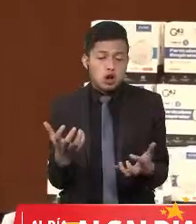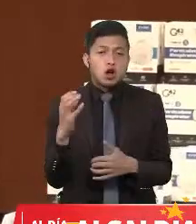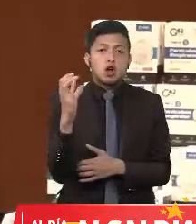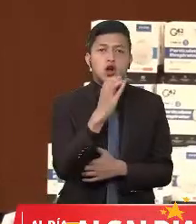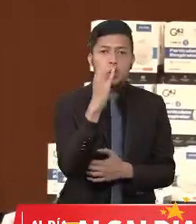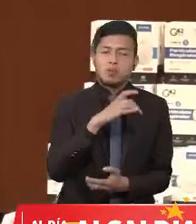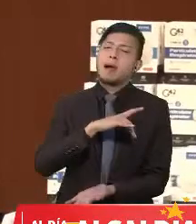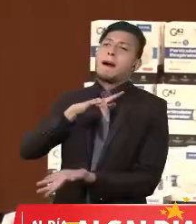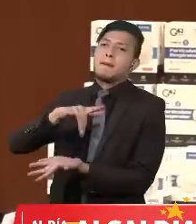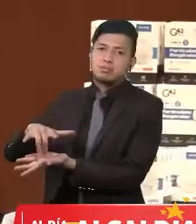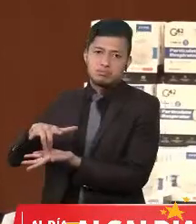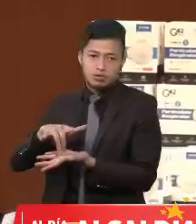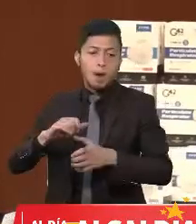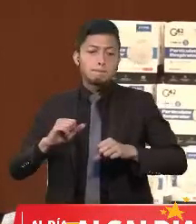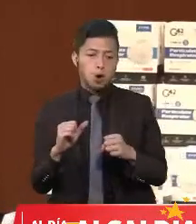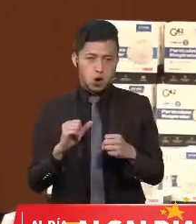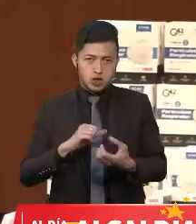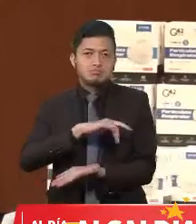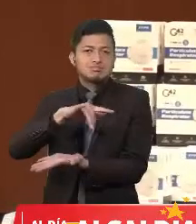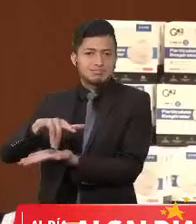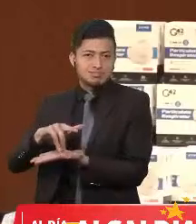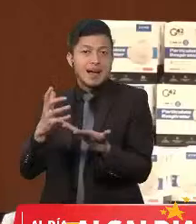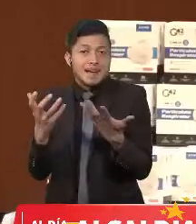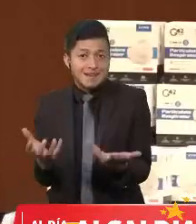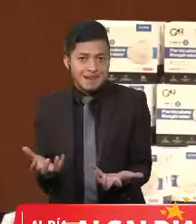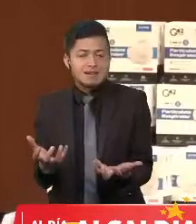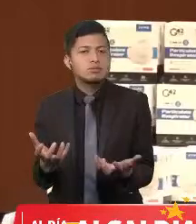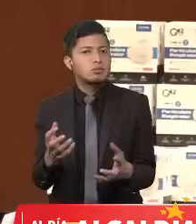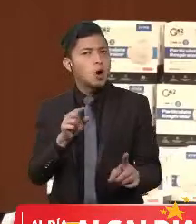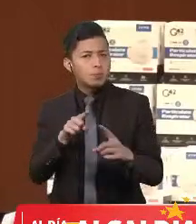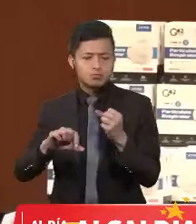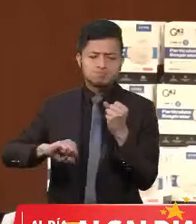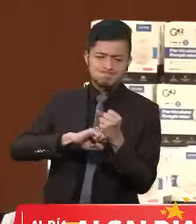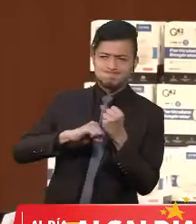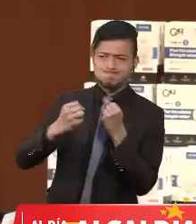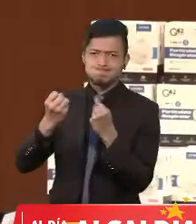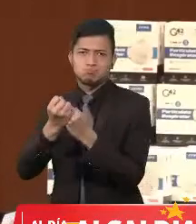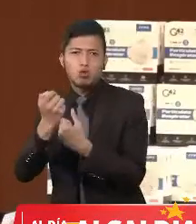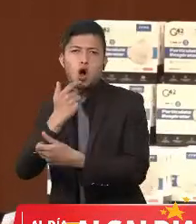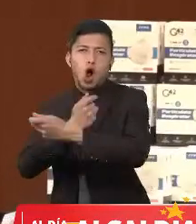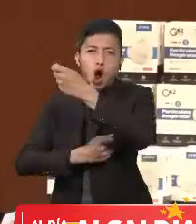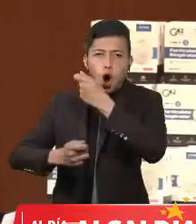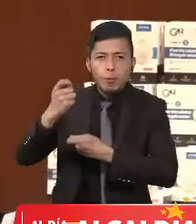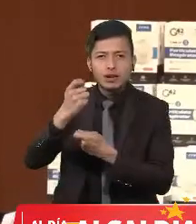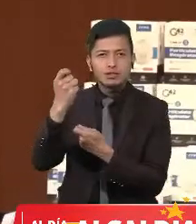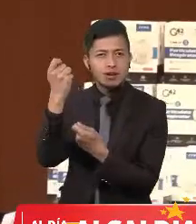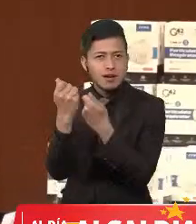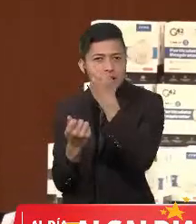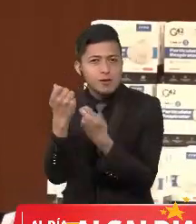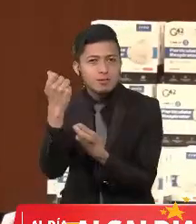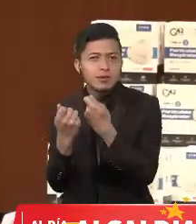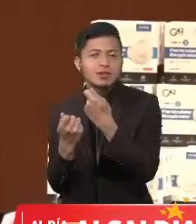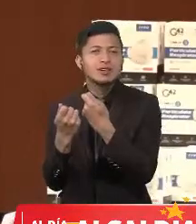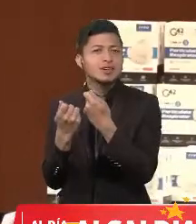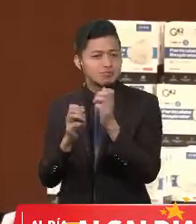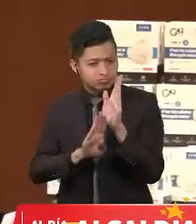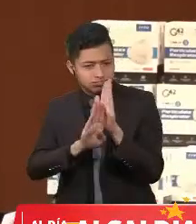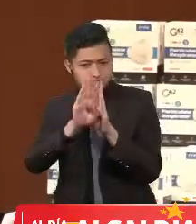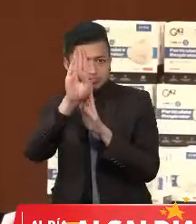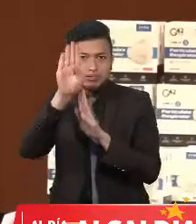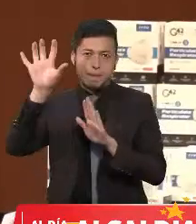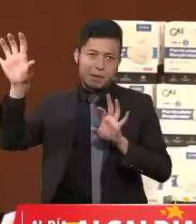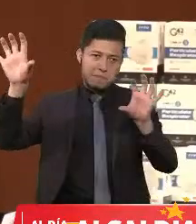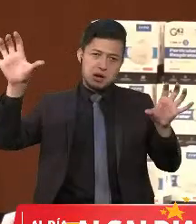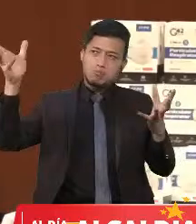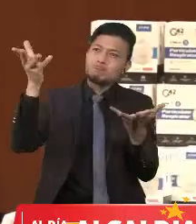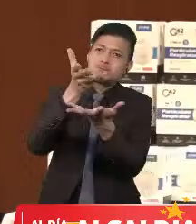lugar preponderante y Bogotá también, para seguir fortaleciendo las relaciones comerciales, económicas, de desarrollo entre